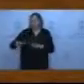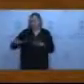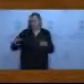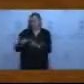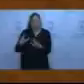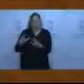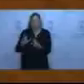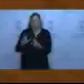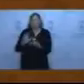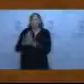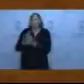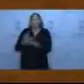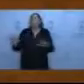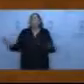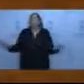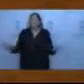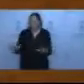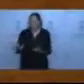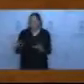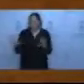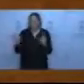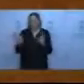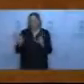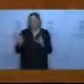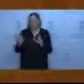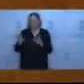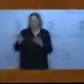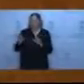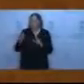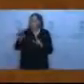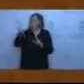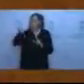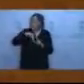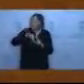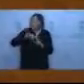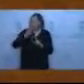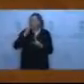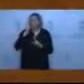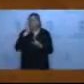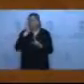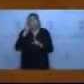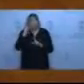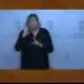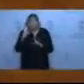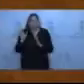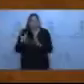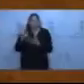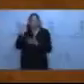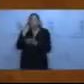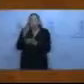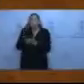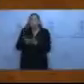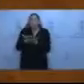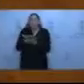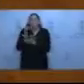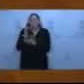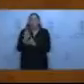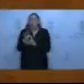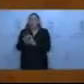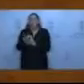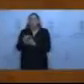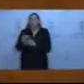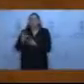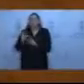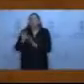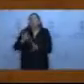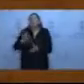de vista. Usted, evidentemente, las omitió. No sé si para usted tiene justificándolo también, pero me gustaría saber qué van a hacer con ello, qué medidas